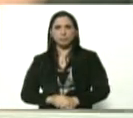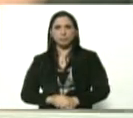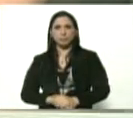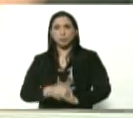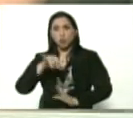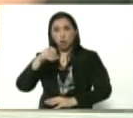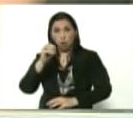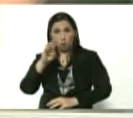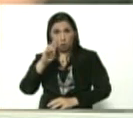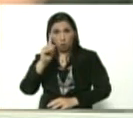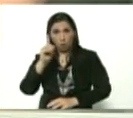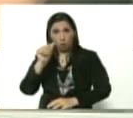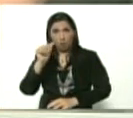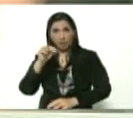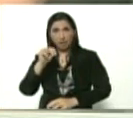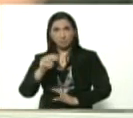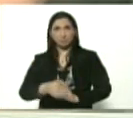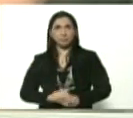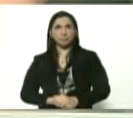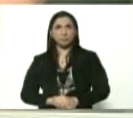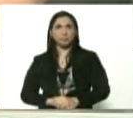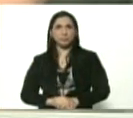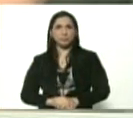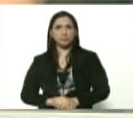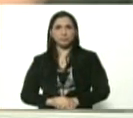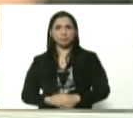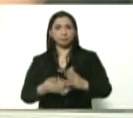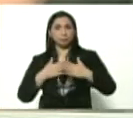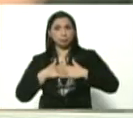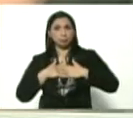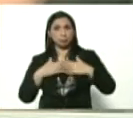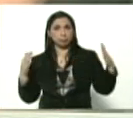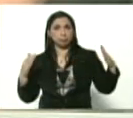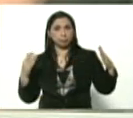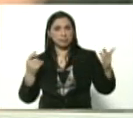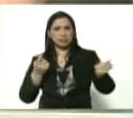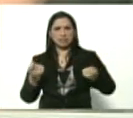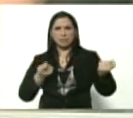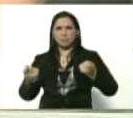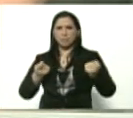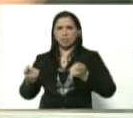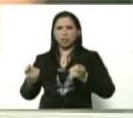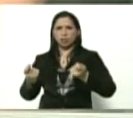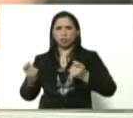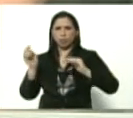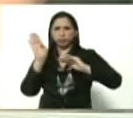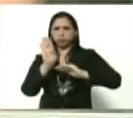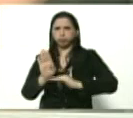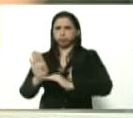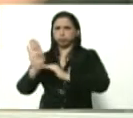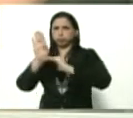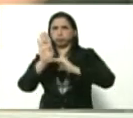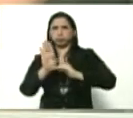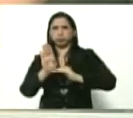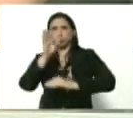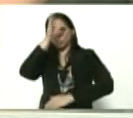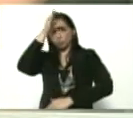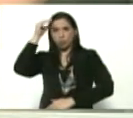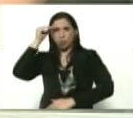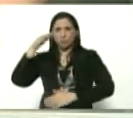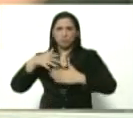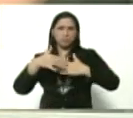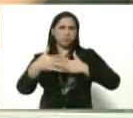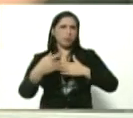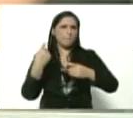Jordan Woodrow ha prestado servicio de guardaespaldas y protección a Donald Trump durante